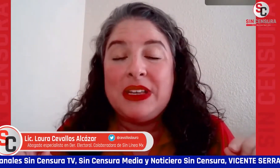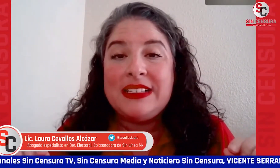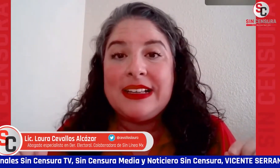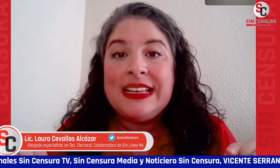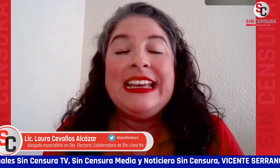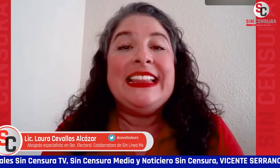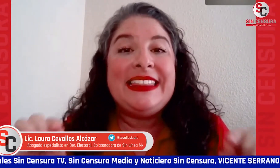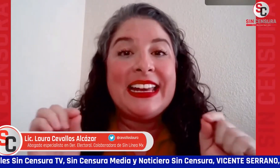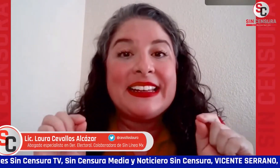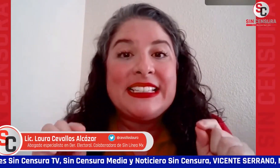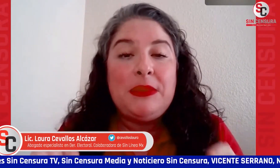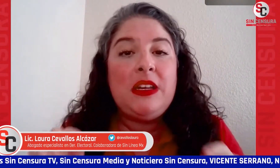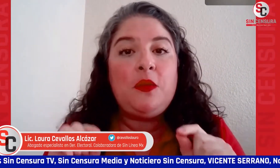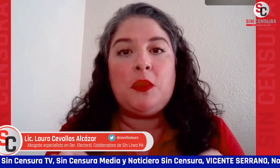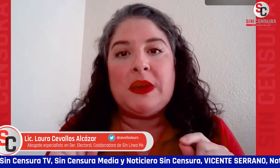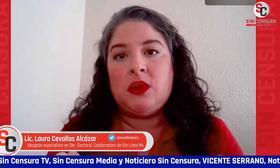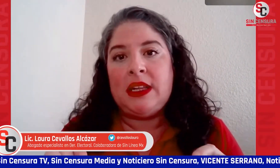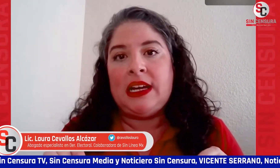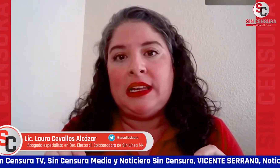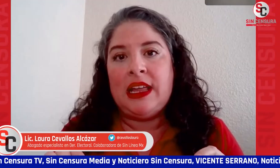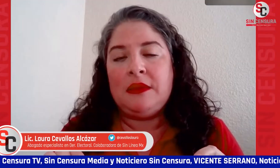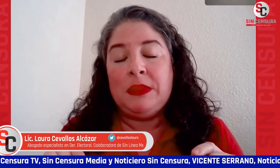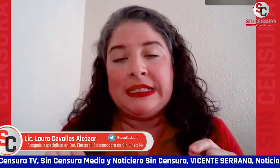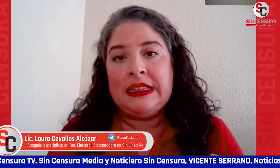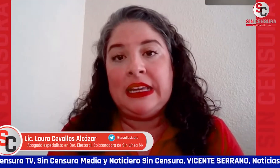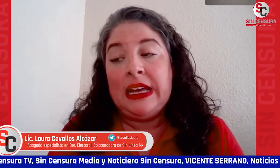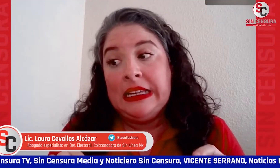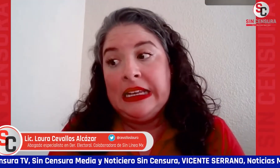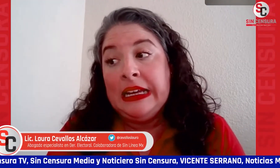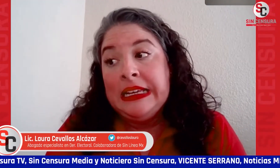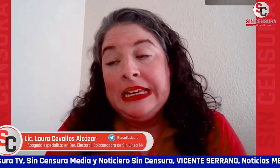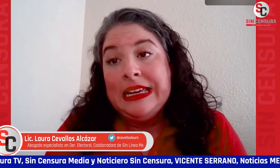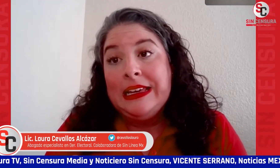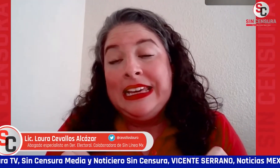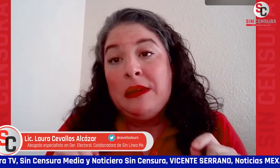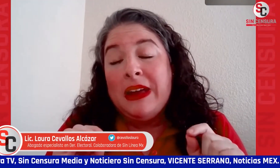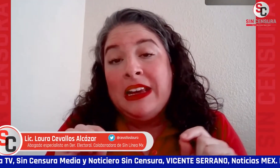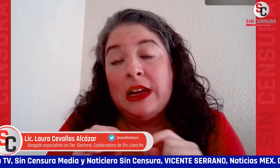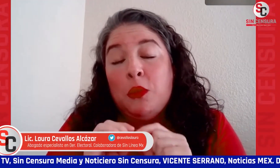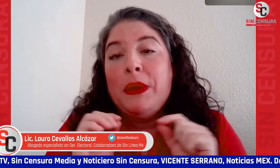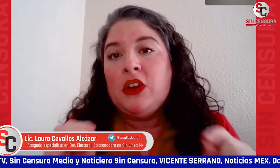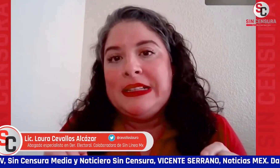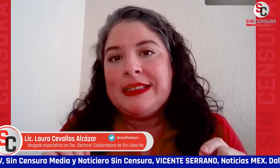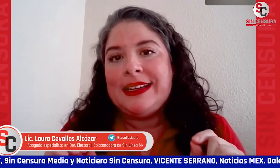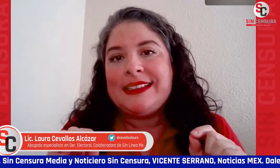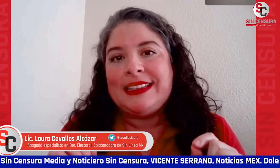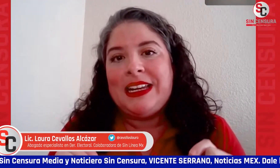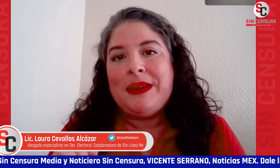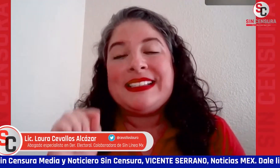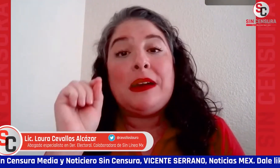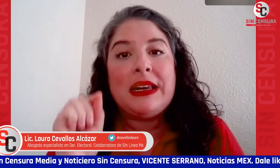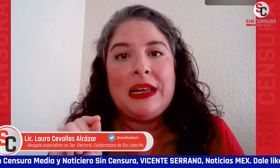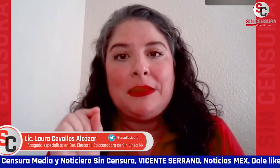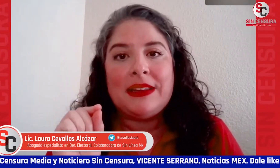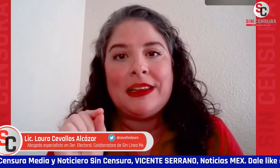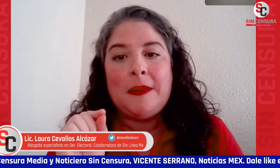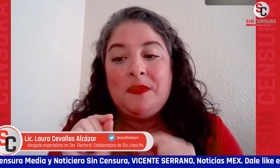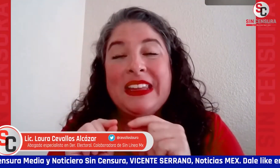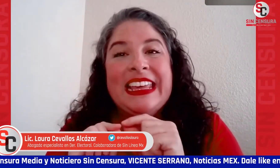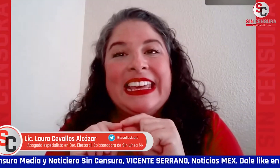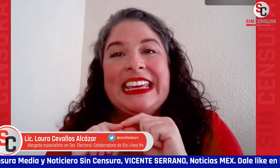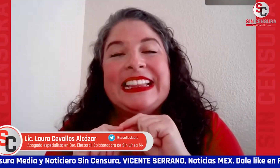las audiencias de recibir información de calidad, Vicente, Alina, y en un periodista que se atreve a saber la